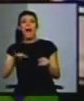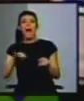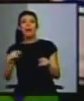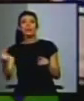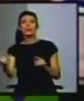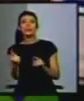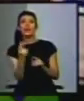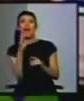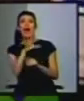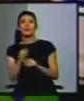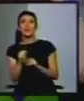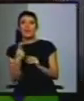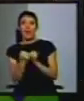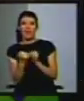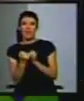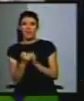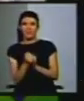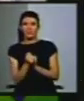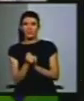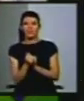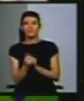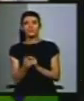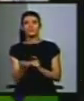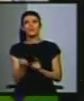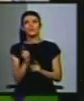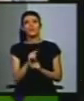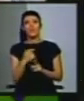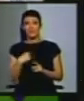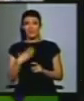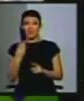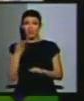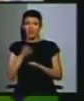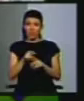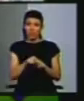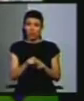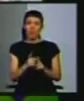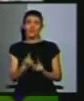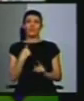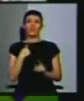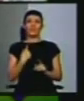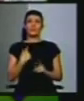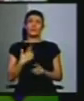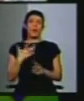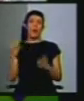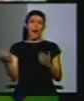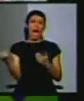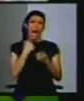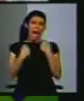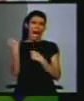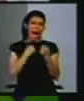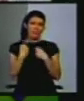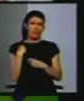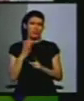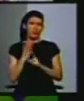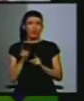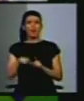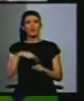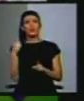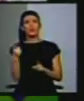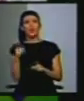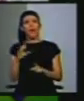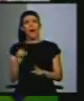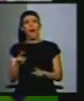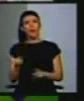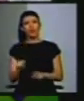amigo. Llega mi hijo ahí y fue víctima de una agresión brutal de un amigo del jugador